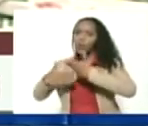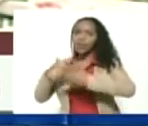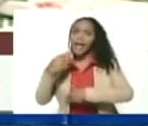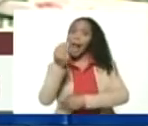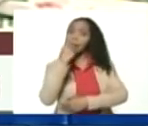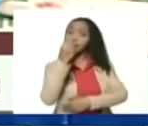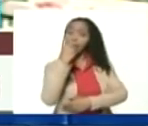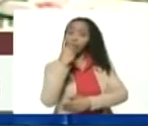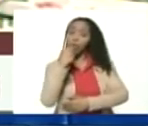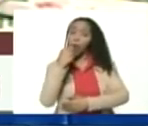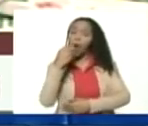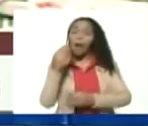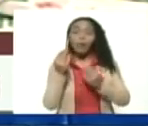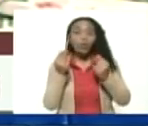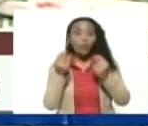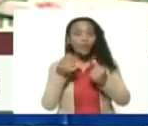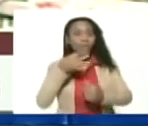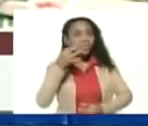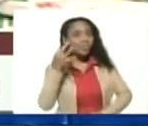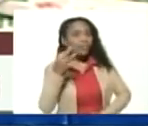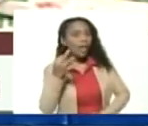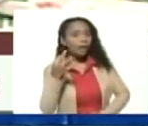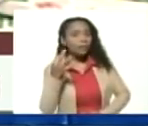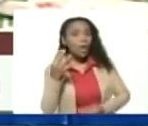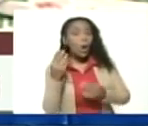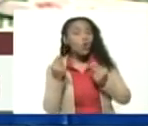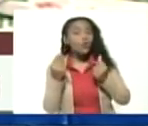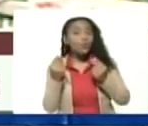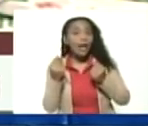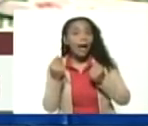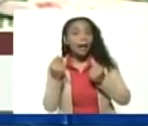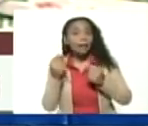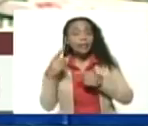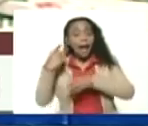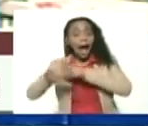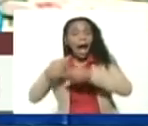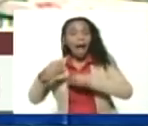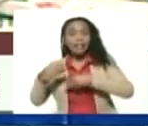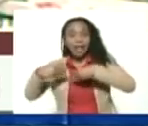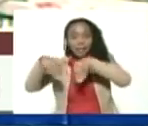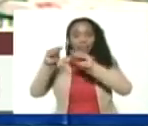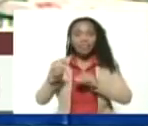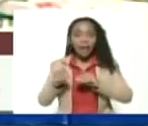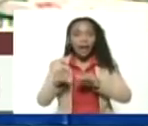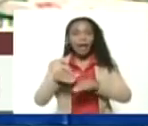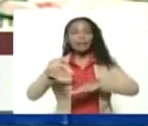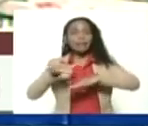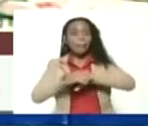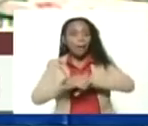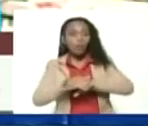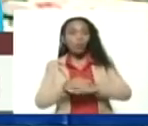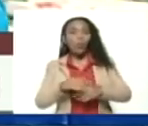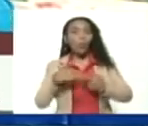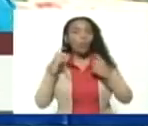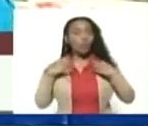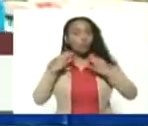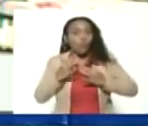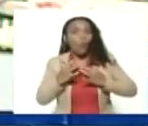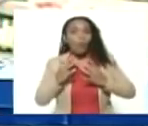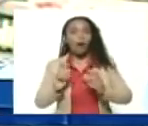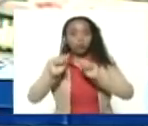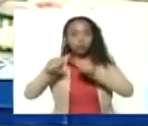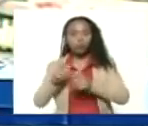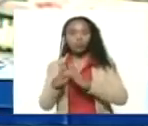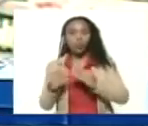la economía real. La economía que produce textil, el zapato, la ropa. La economía real que produce